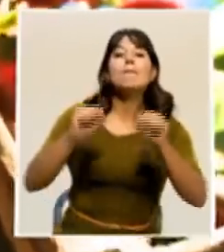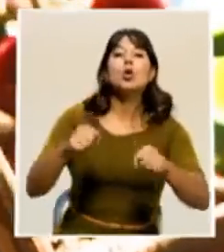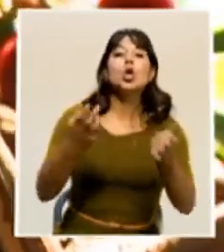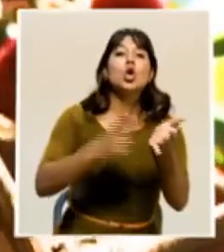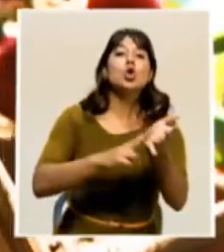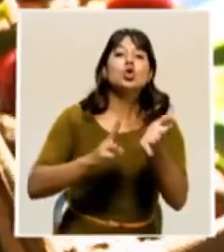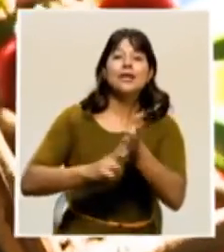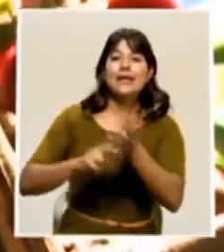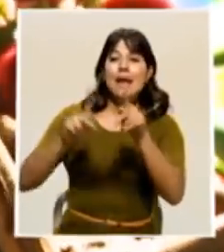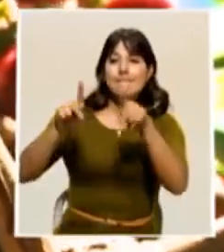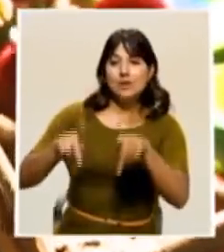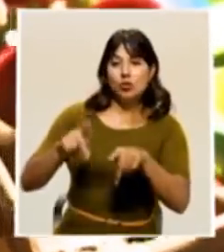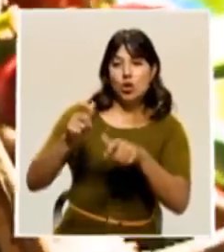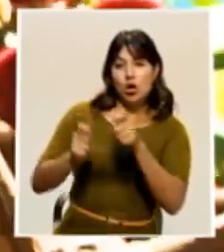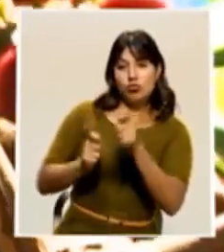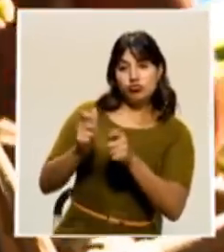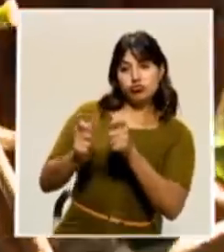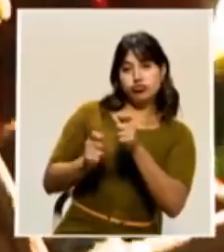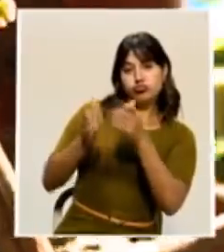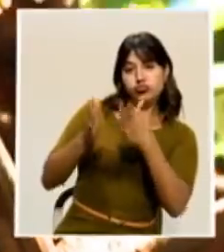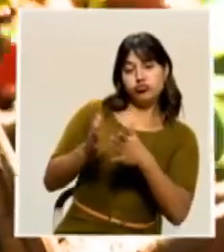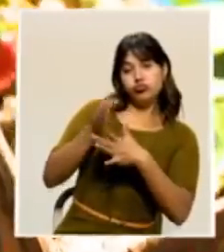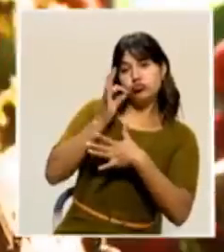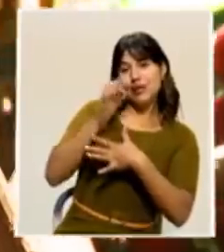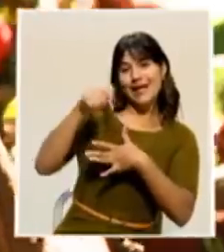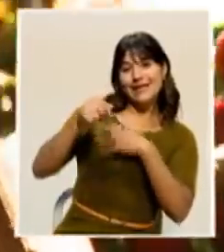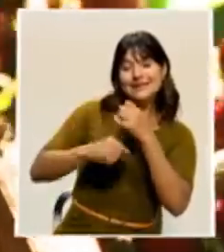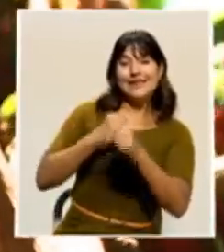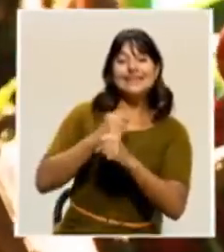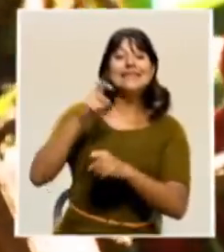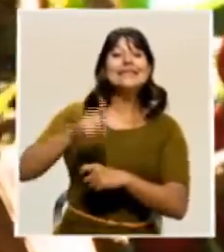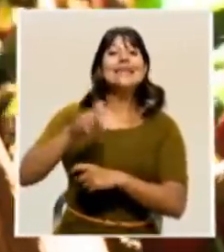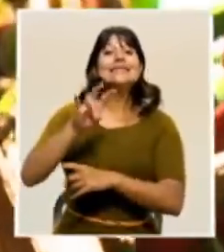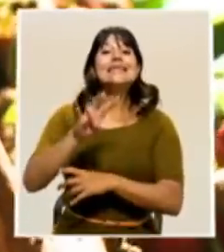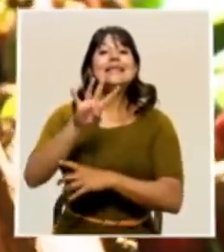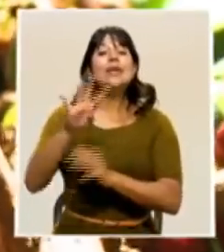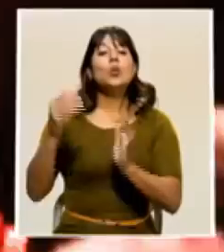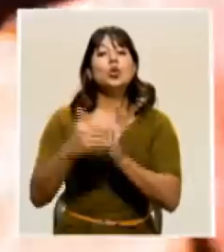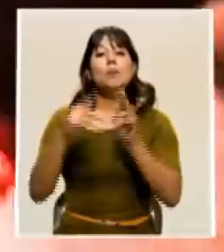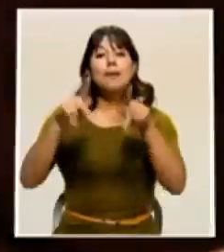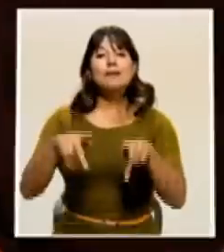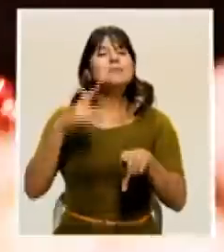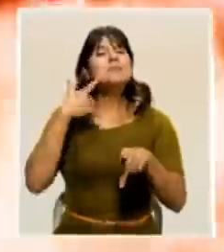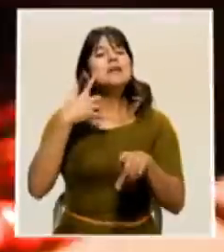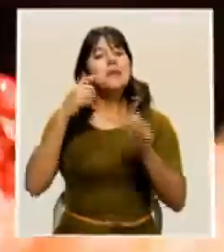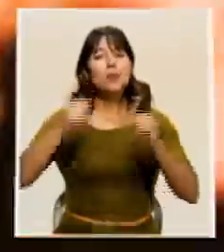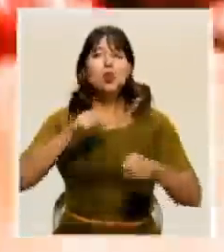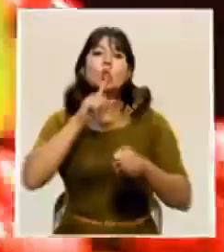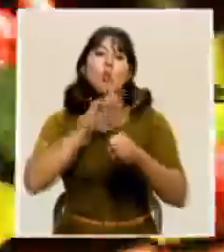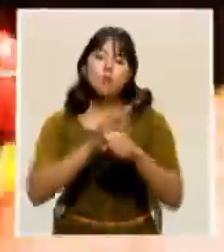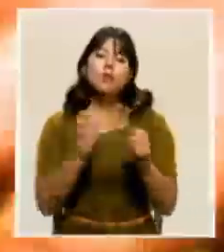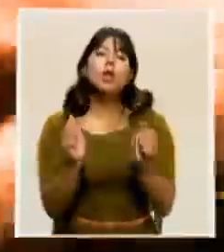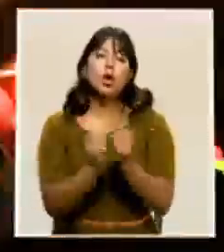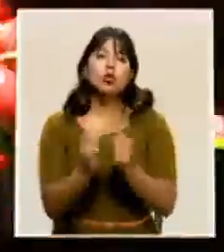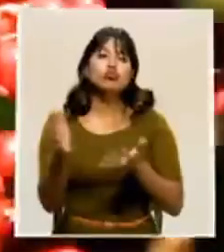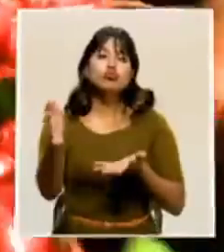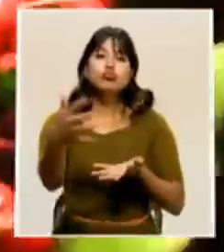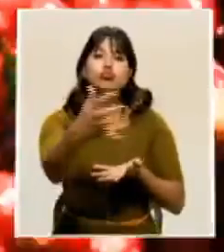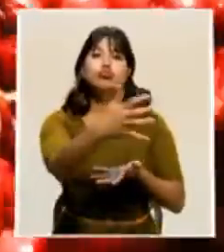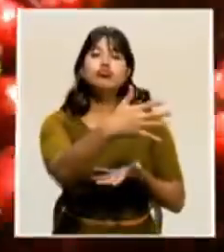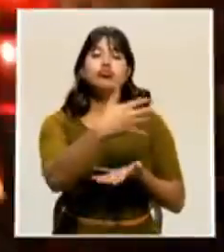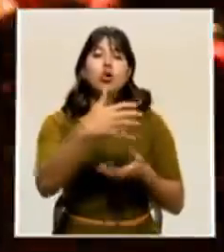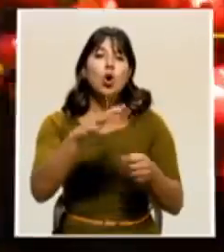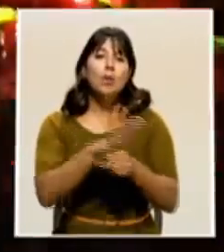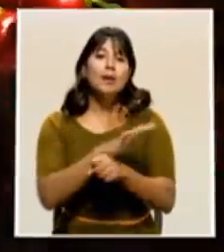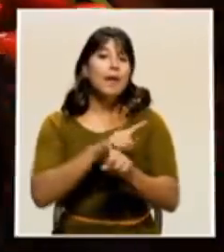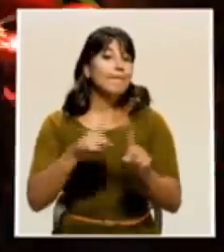año. Según la jerarca, se necesitan 74,000 personas para cumplir a cabalidad con la recolección y no se